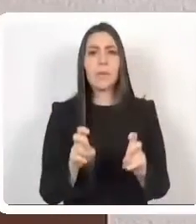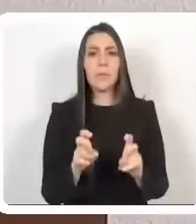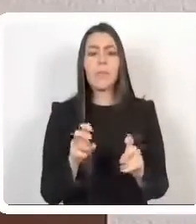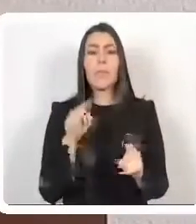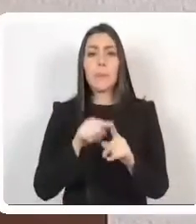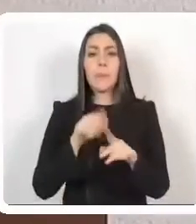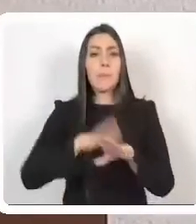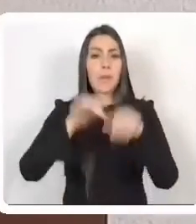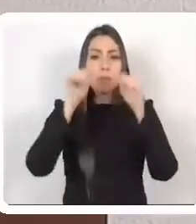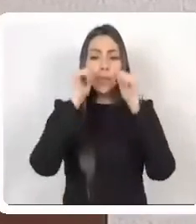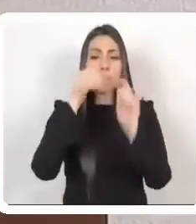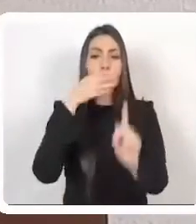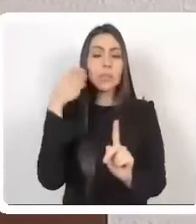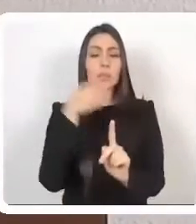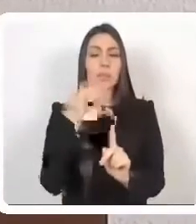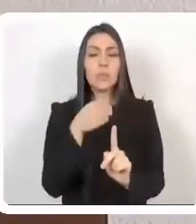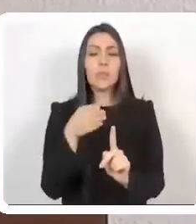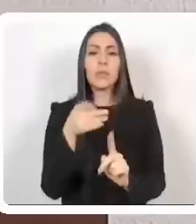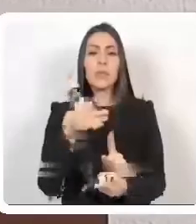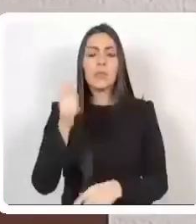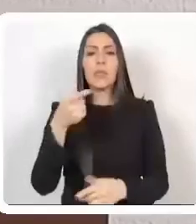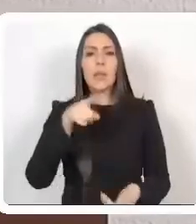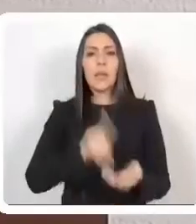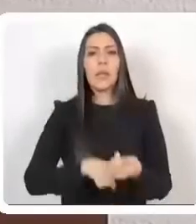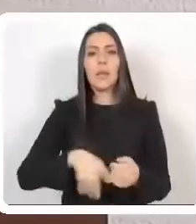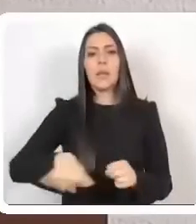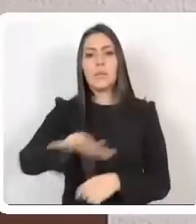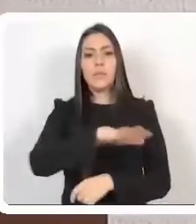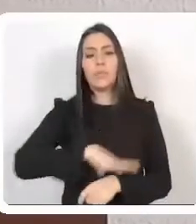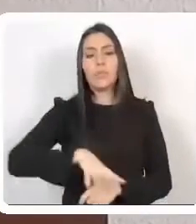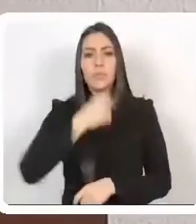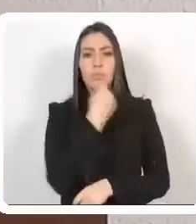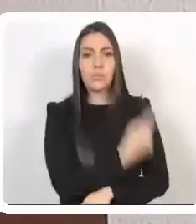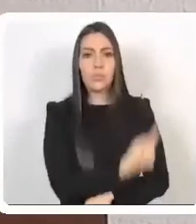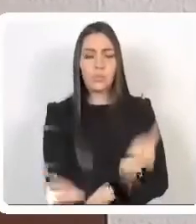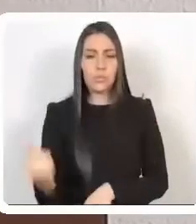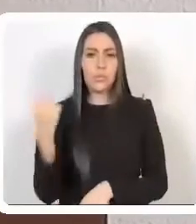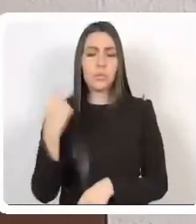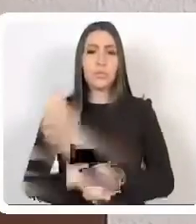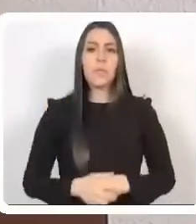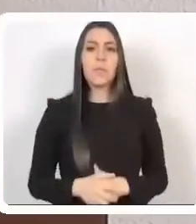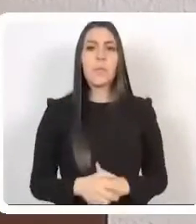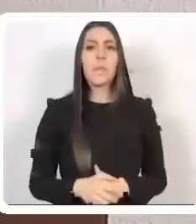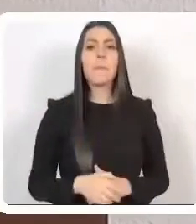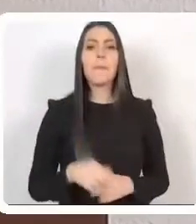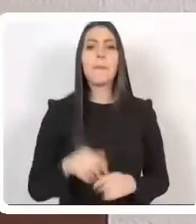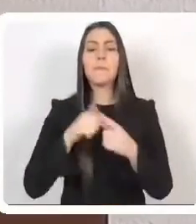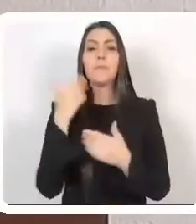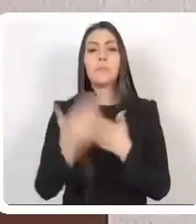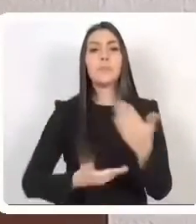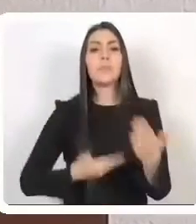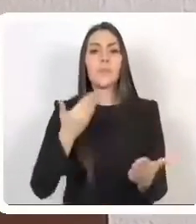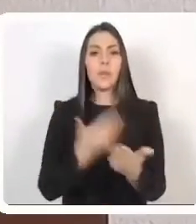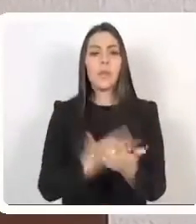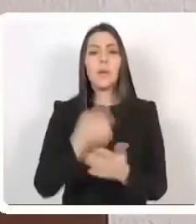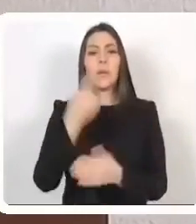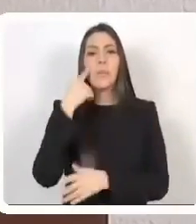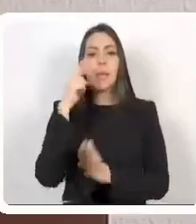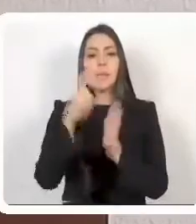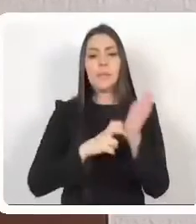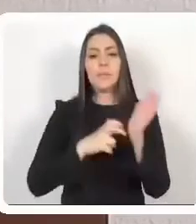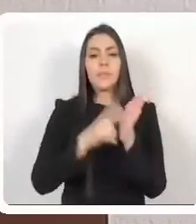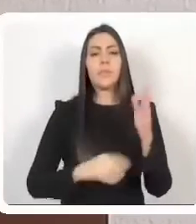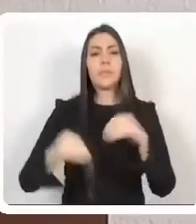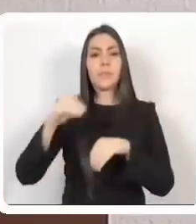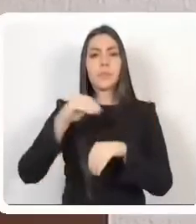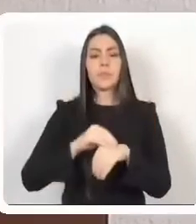de atención al interés superior de la niñez. Iniciativa con proyecto de decreto por el que se reforman y adicionan